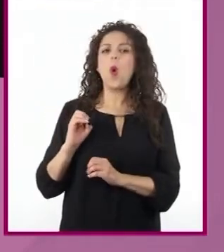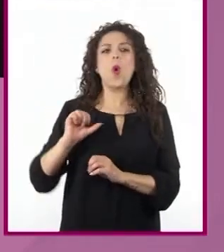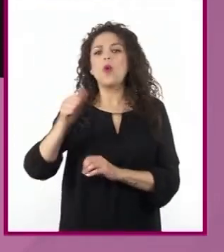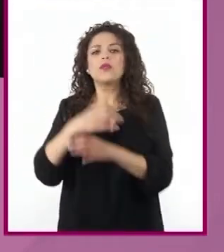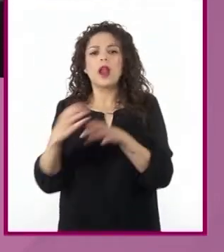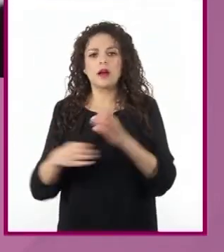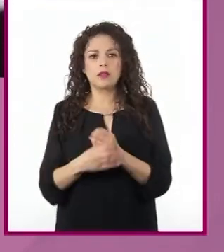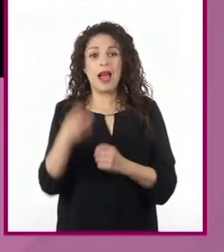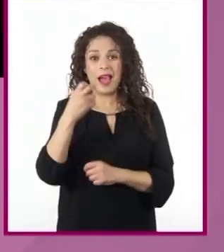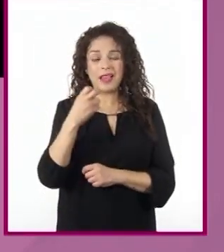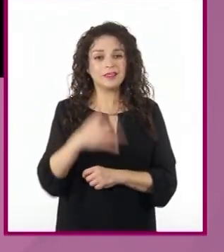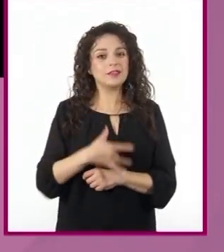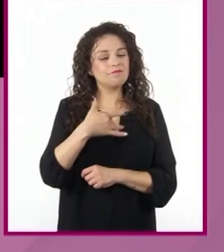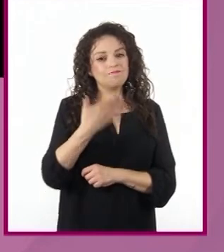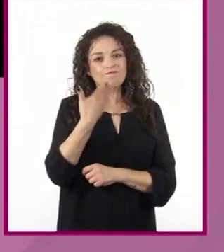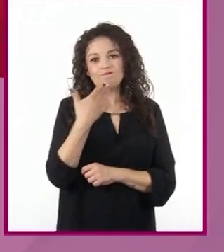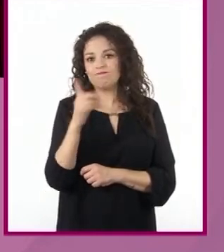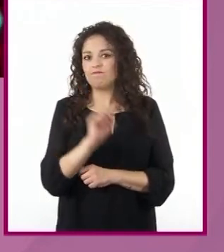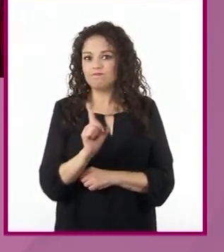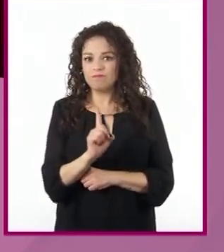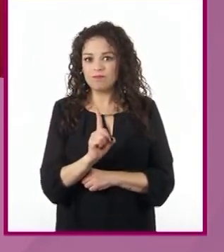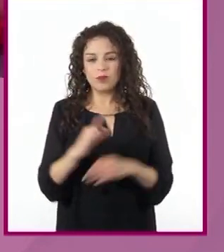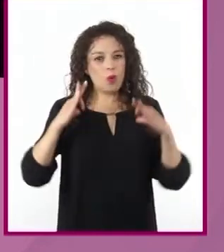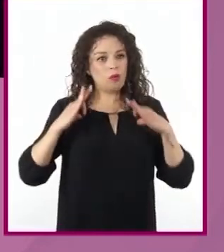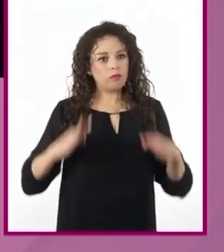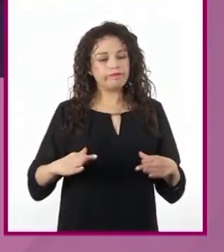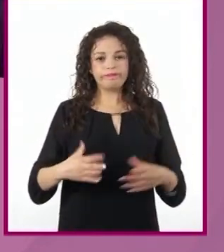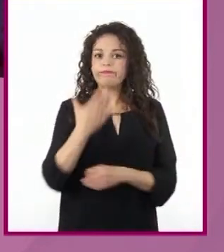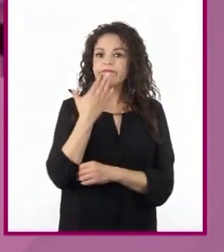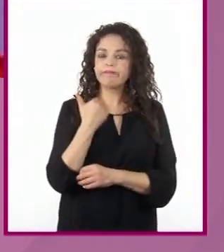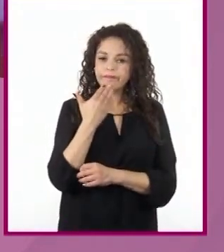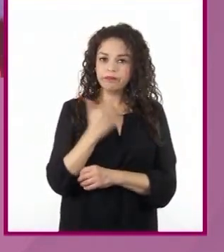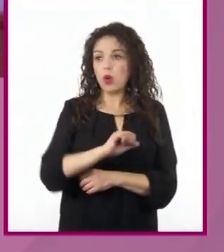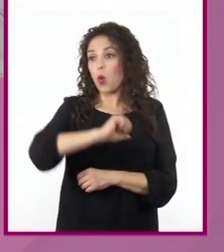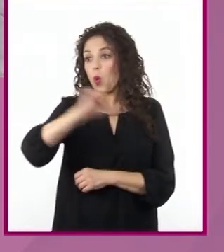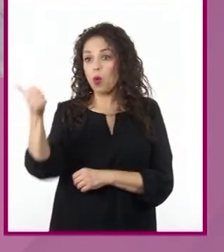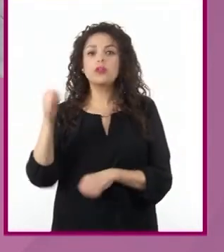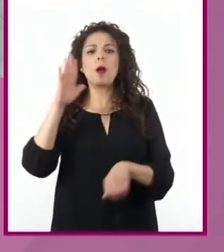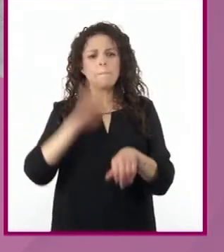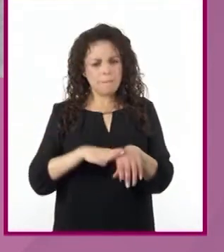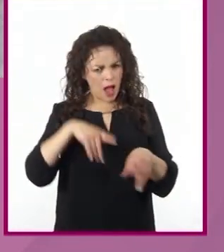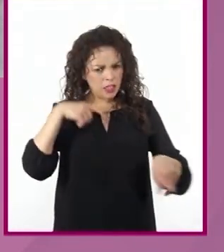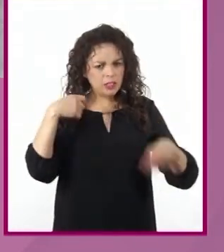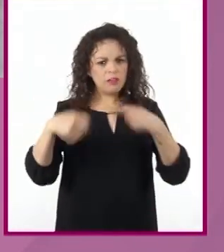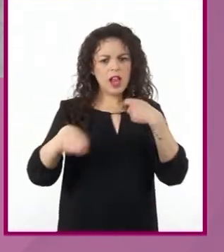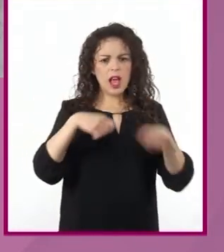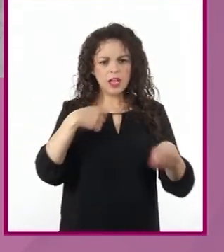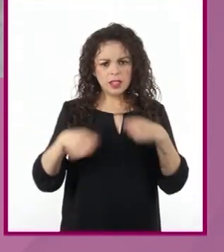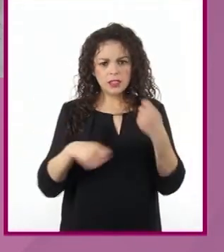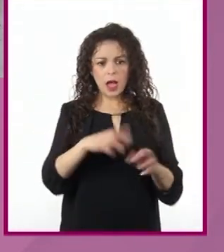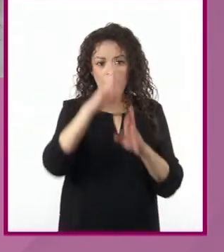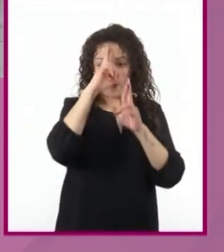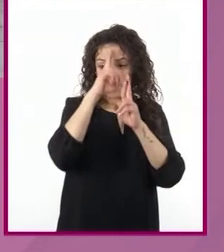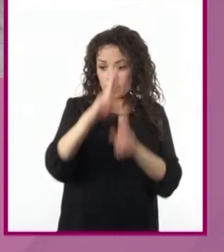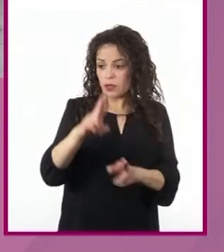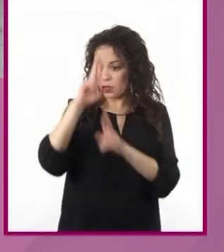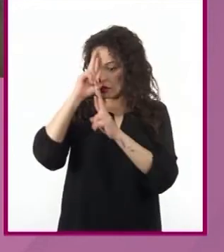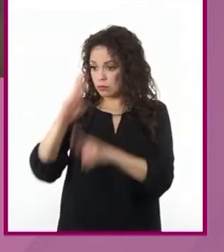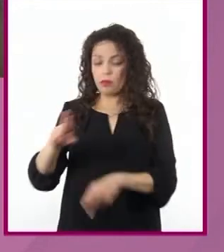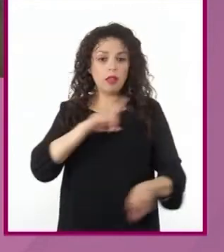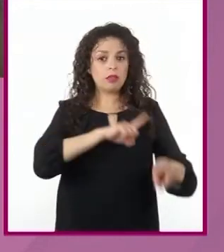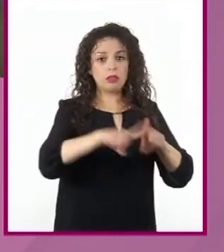sentir incómodos. En otros casos, el comportamiento es más flexible, respetando la diversidad de sus